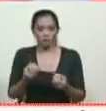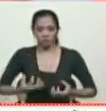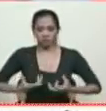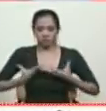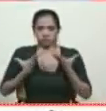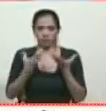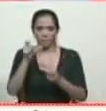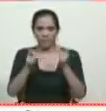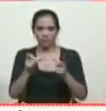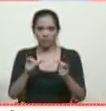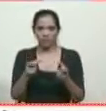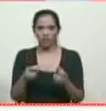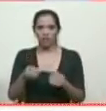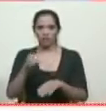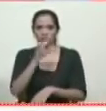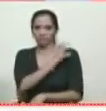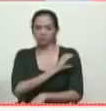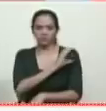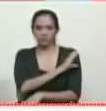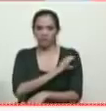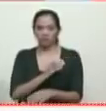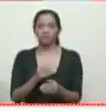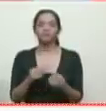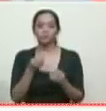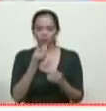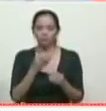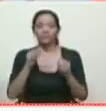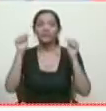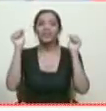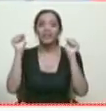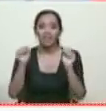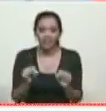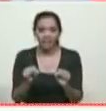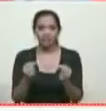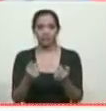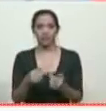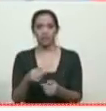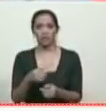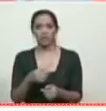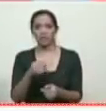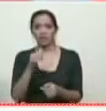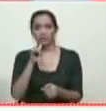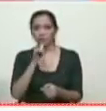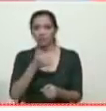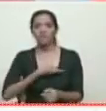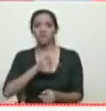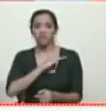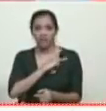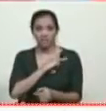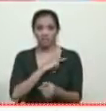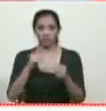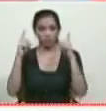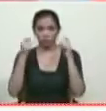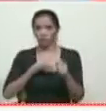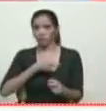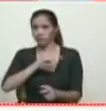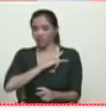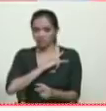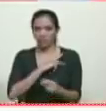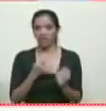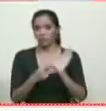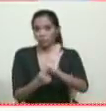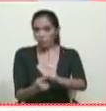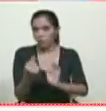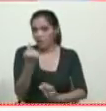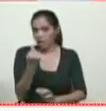salud. Bueno, estas operaciones que estamos recibiendo ahora, estas imágenes falsas con las que están bombardeando, porque ese es solamente un ejemplo. También se decía